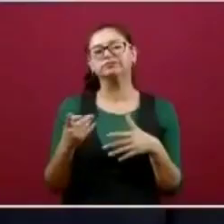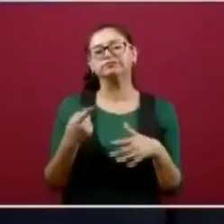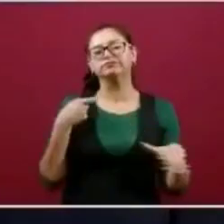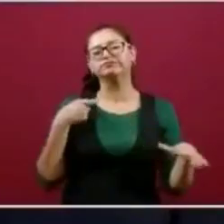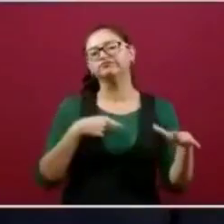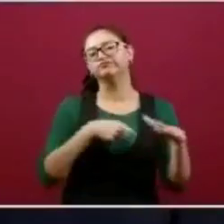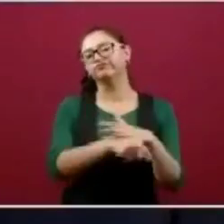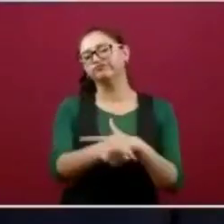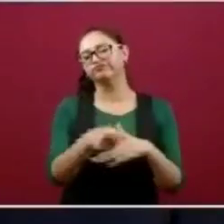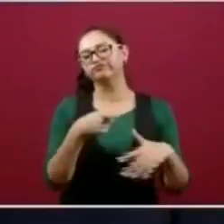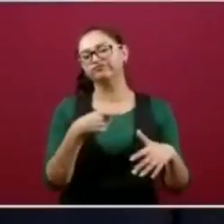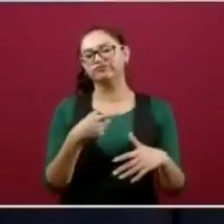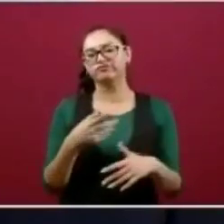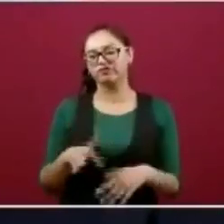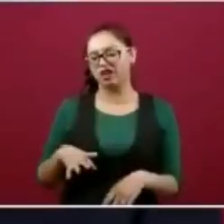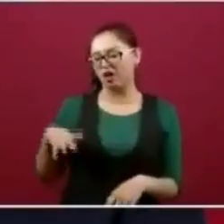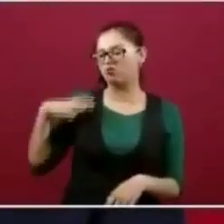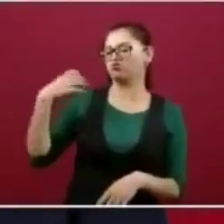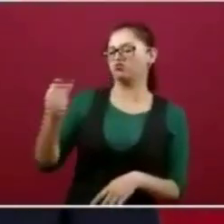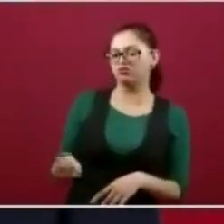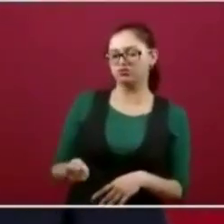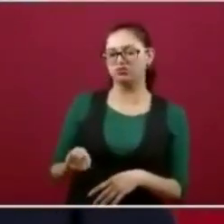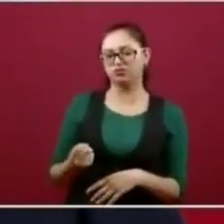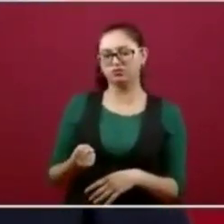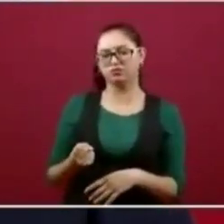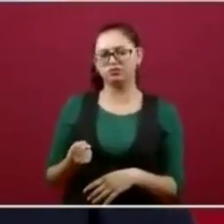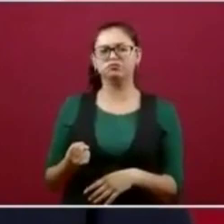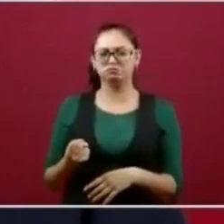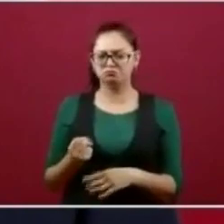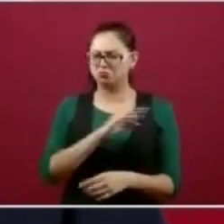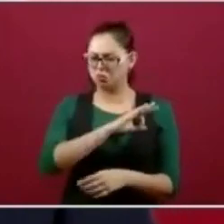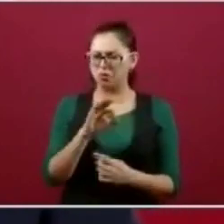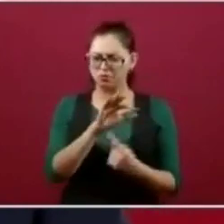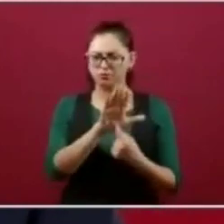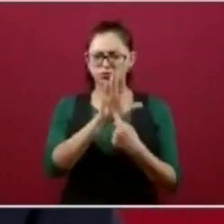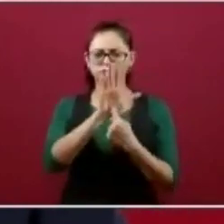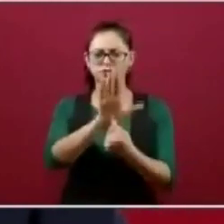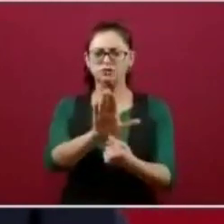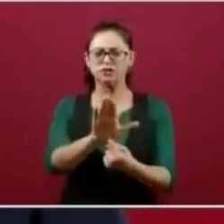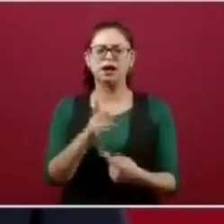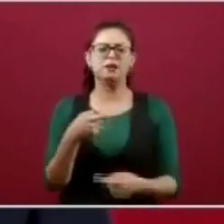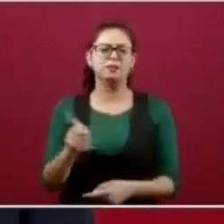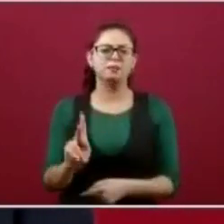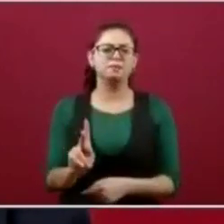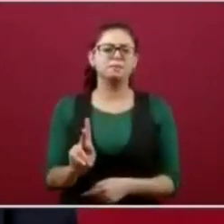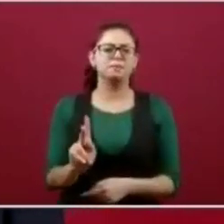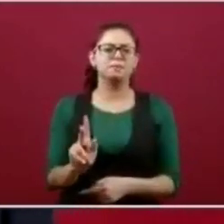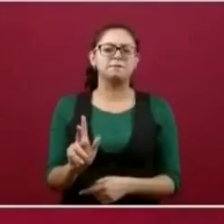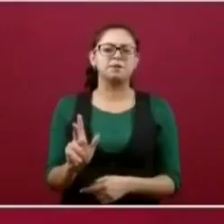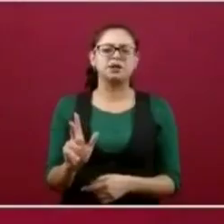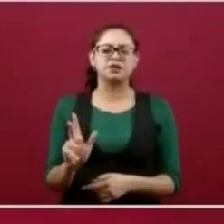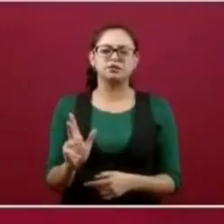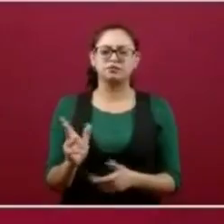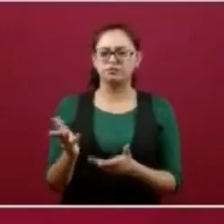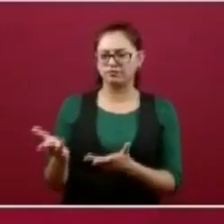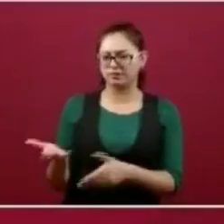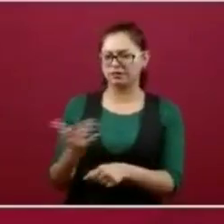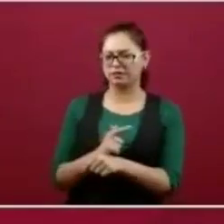extorsión y podemos darlas a conocer, pero me gustaría que la